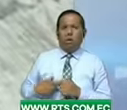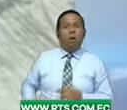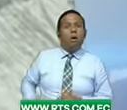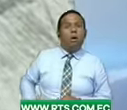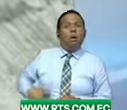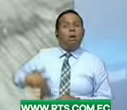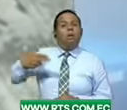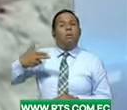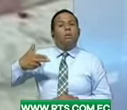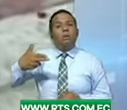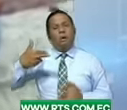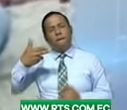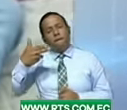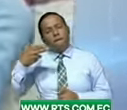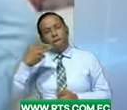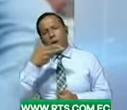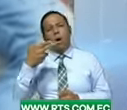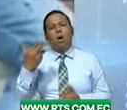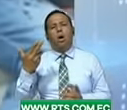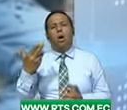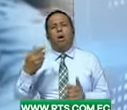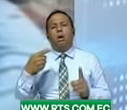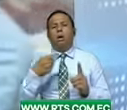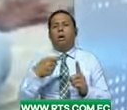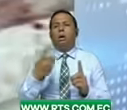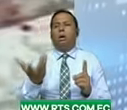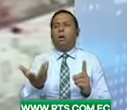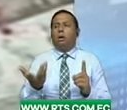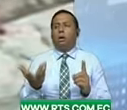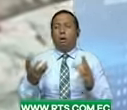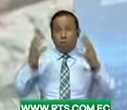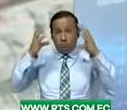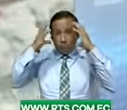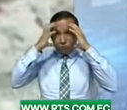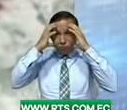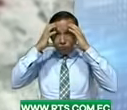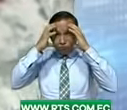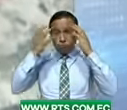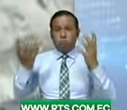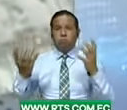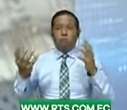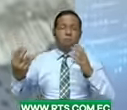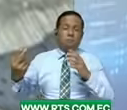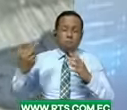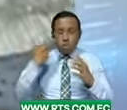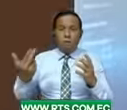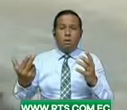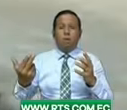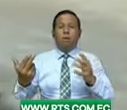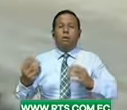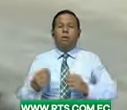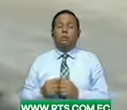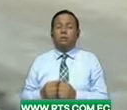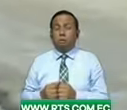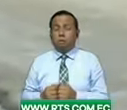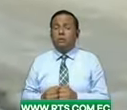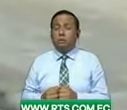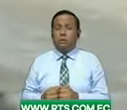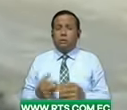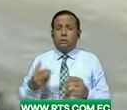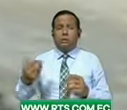el arma, pero como cosa de Dios, el chico nunca se le sale el casco. Pero se le cayeron unas vainas ahí